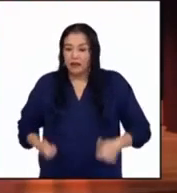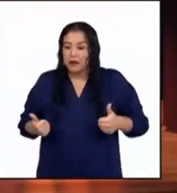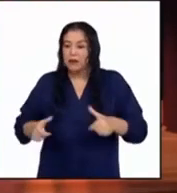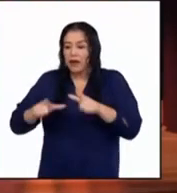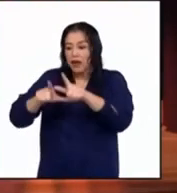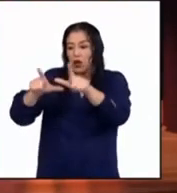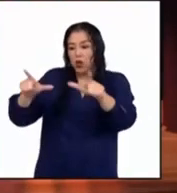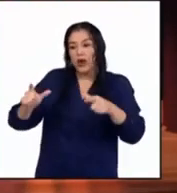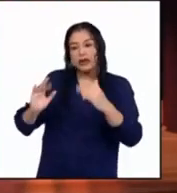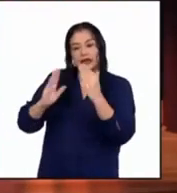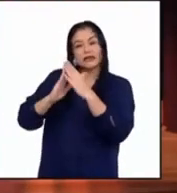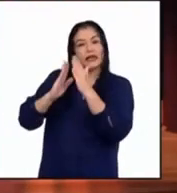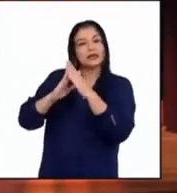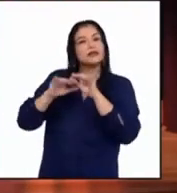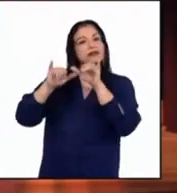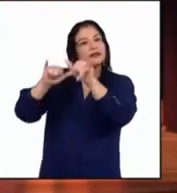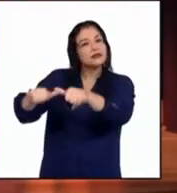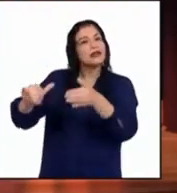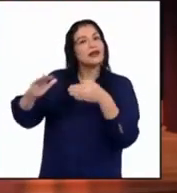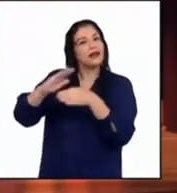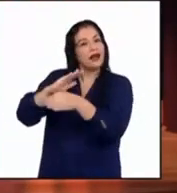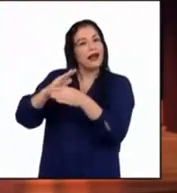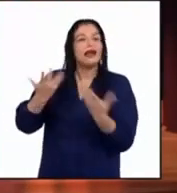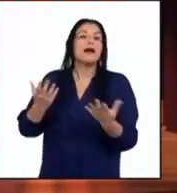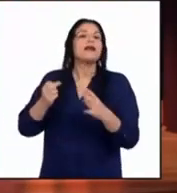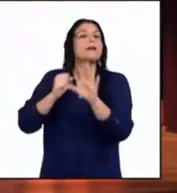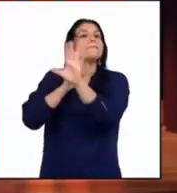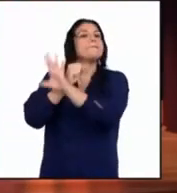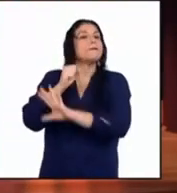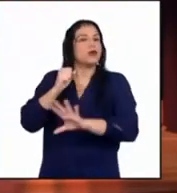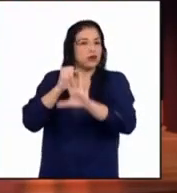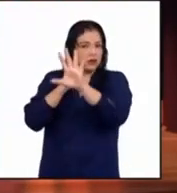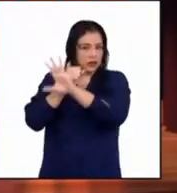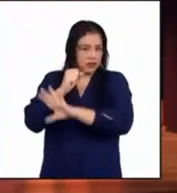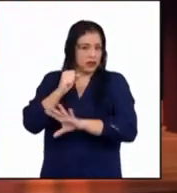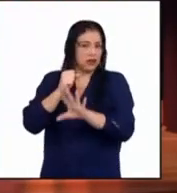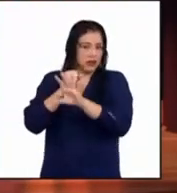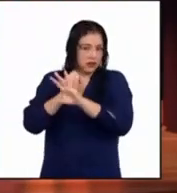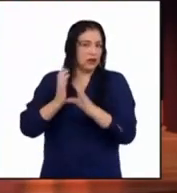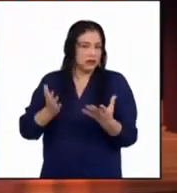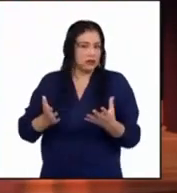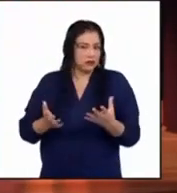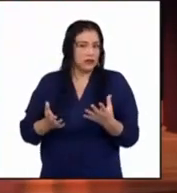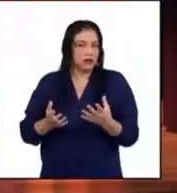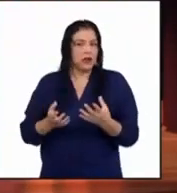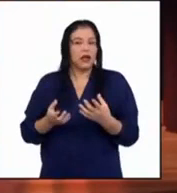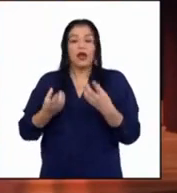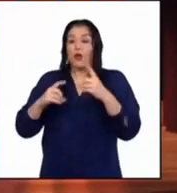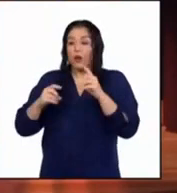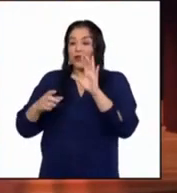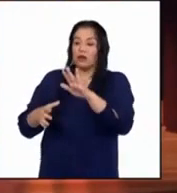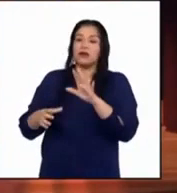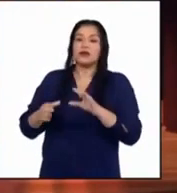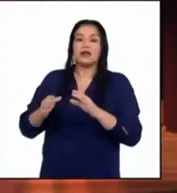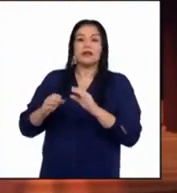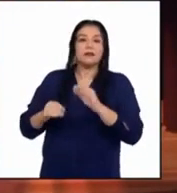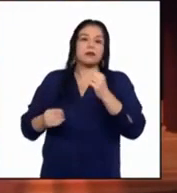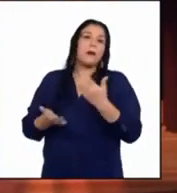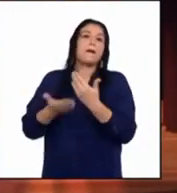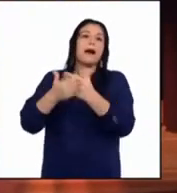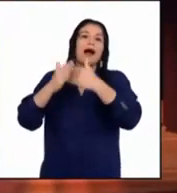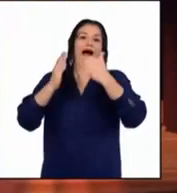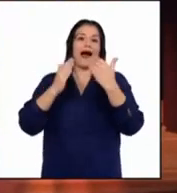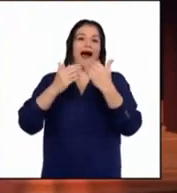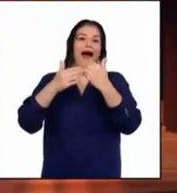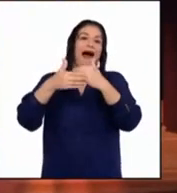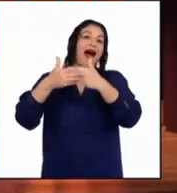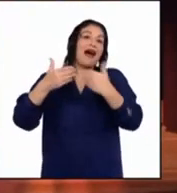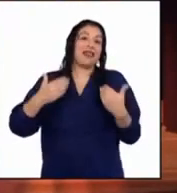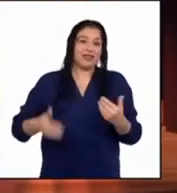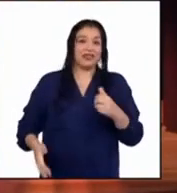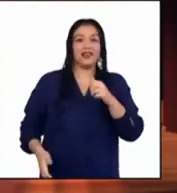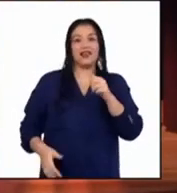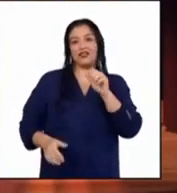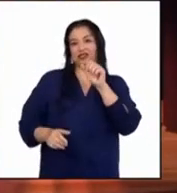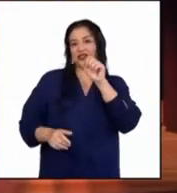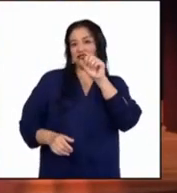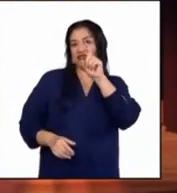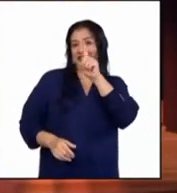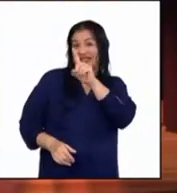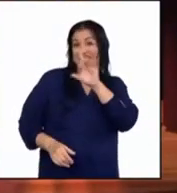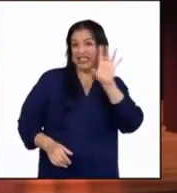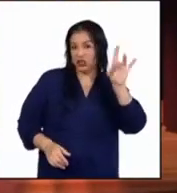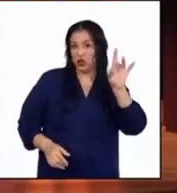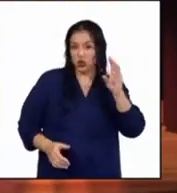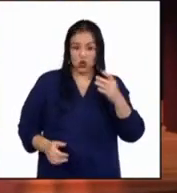protegidas mientras están en los albergues. En el momento que salen a la calle cuando ya tienen 18 años, encuentran una realidad